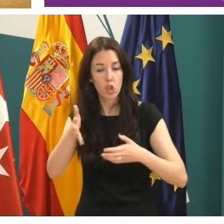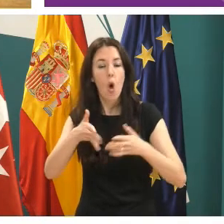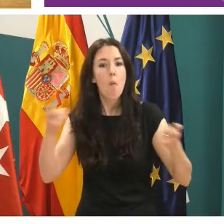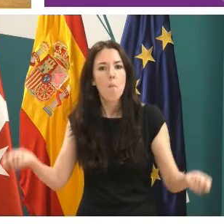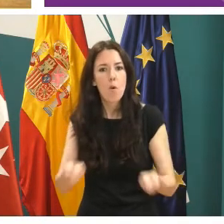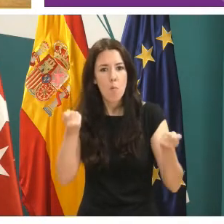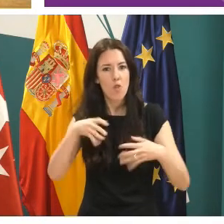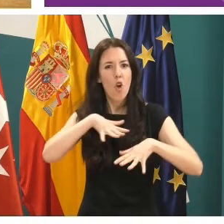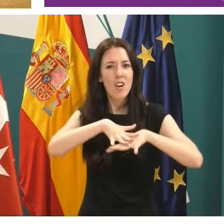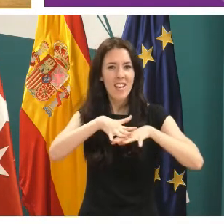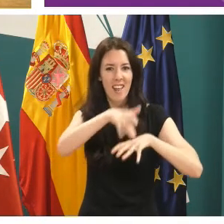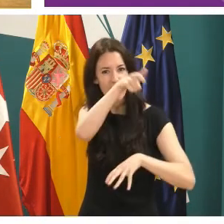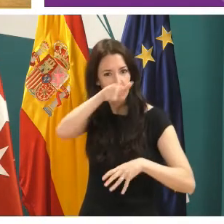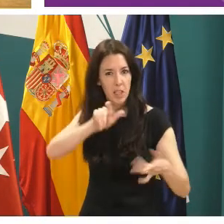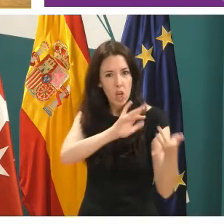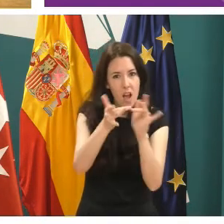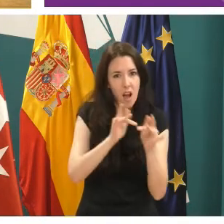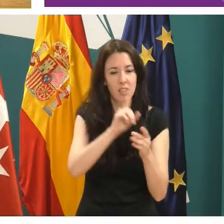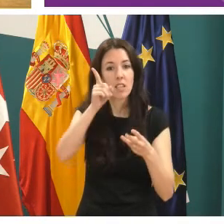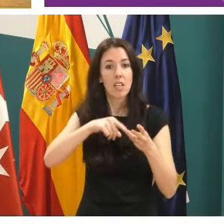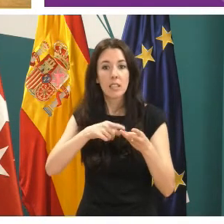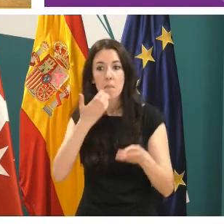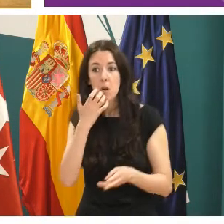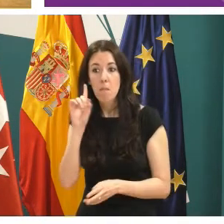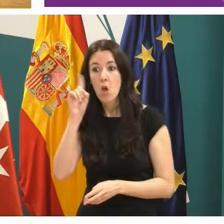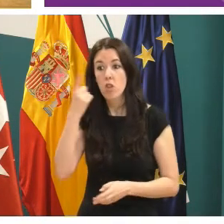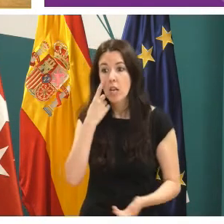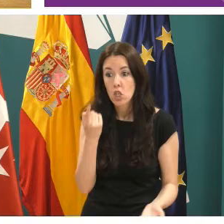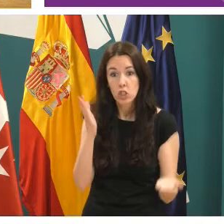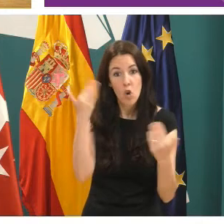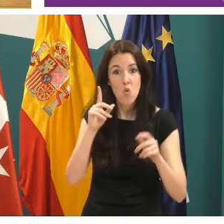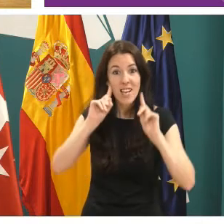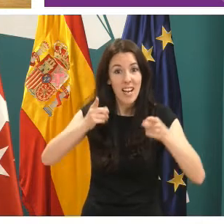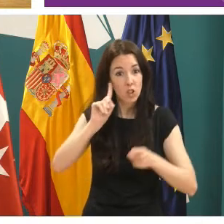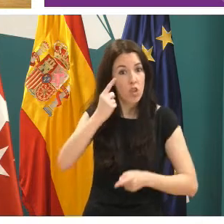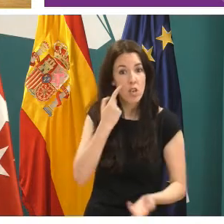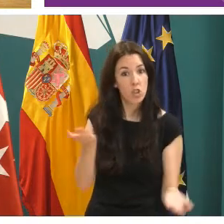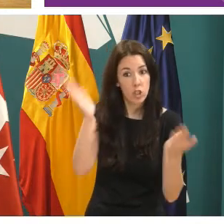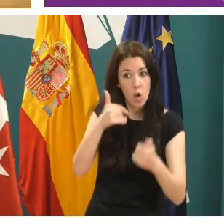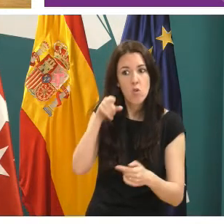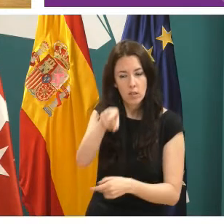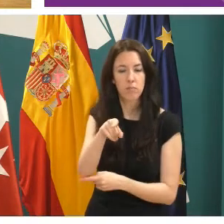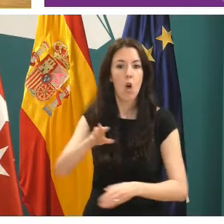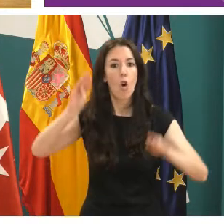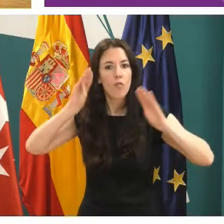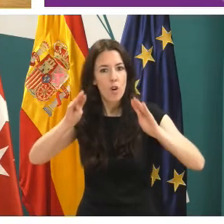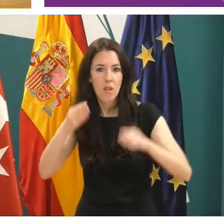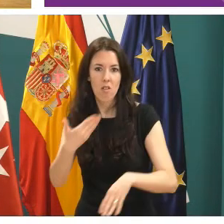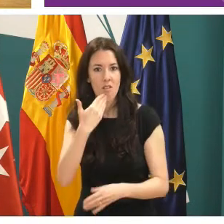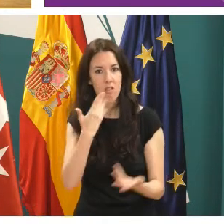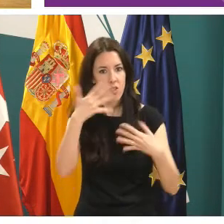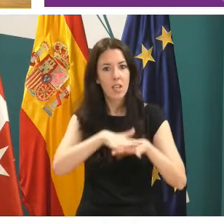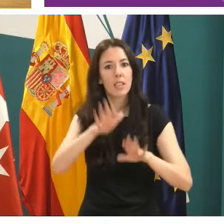de redes de personas, de orientación de casos sin diagnóstico, muy importante también, de formación, de ocio inclusivo y de